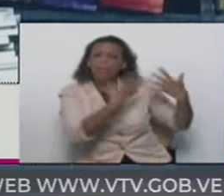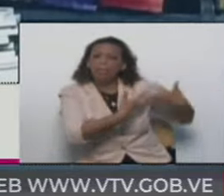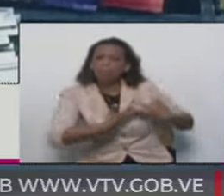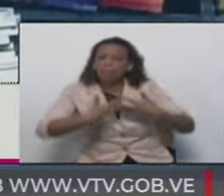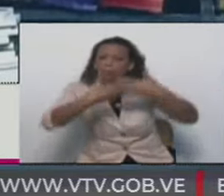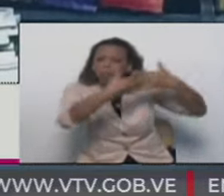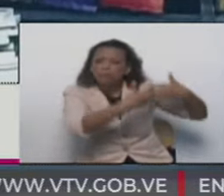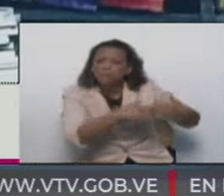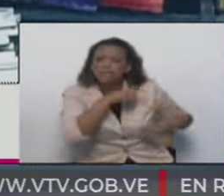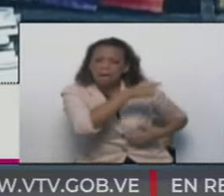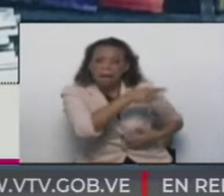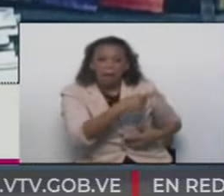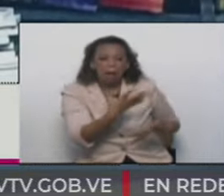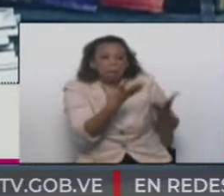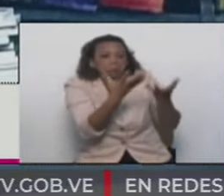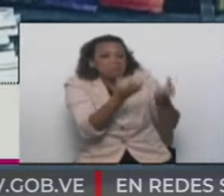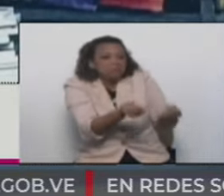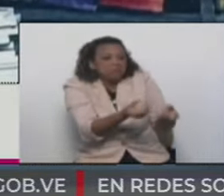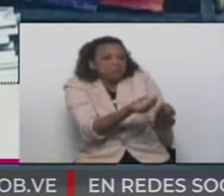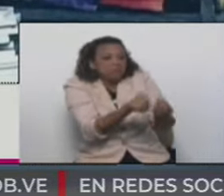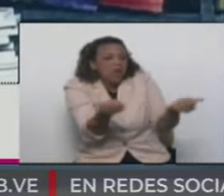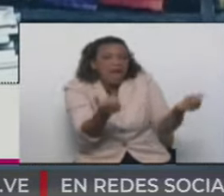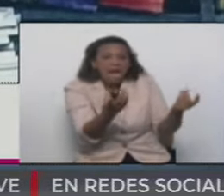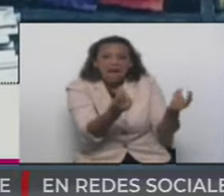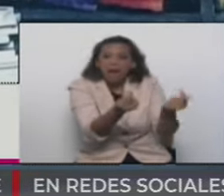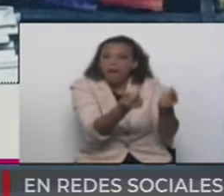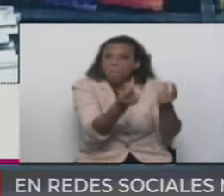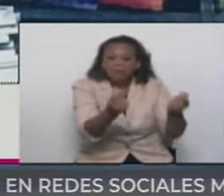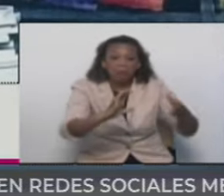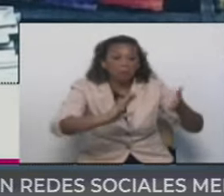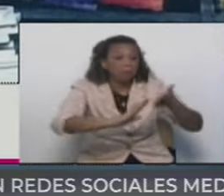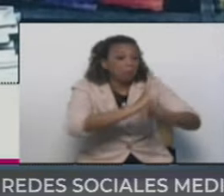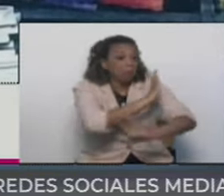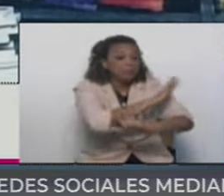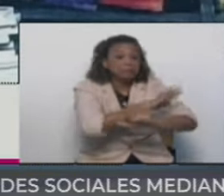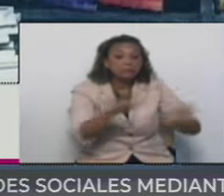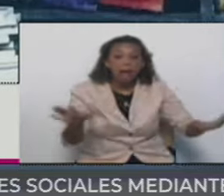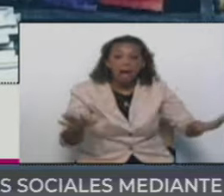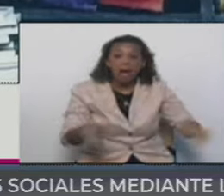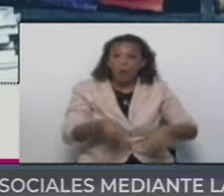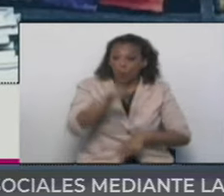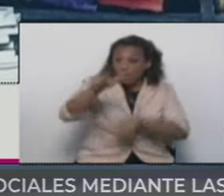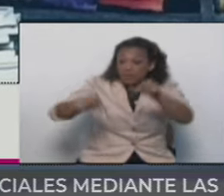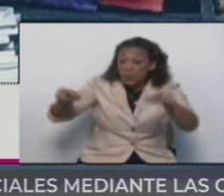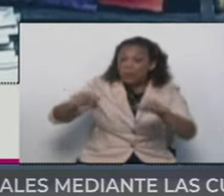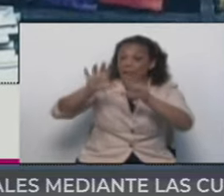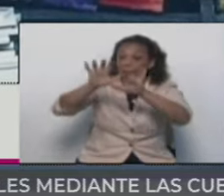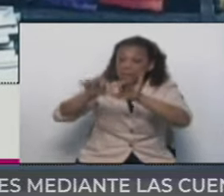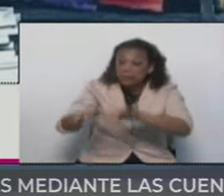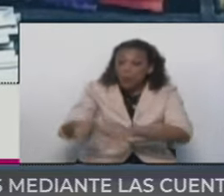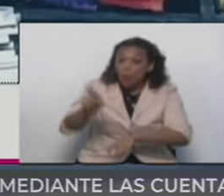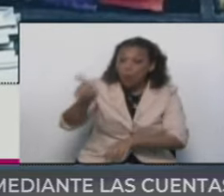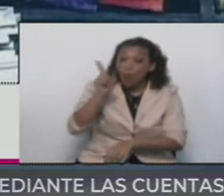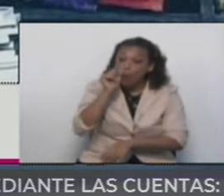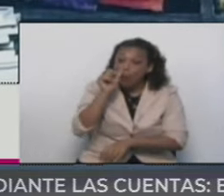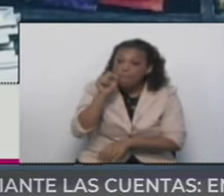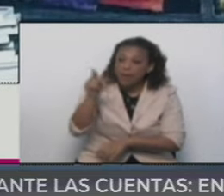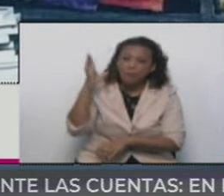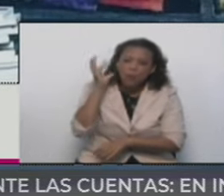Se secaron más rápido de lo previsto. Ustedes que son escritores deberían hacer una